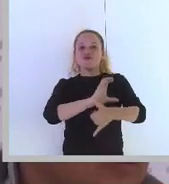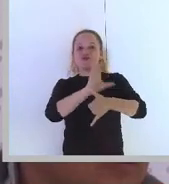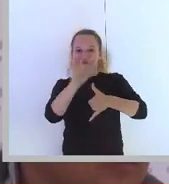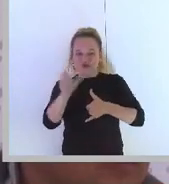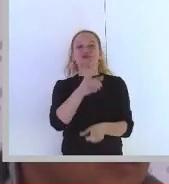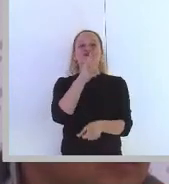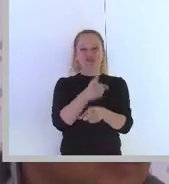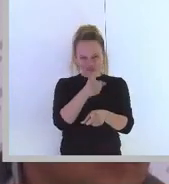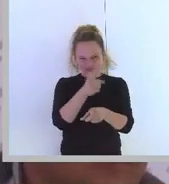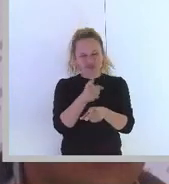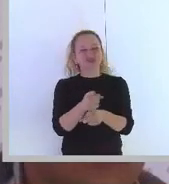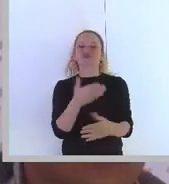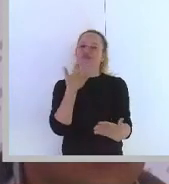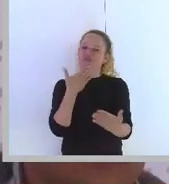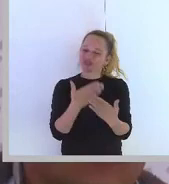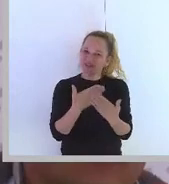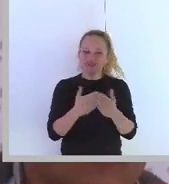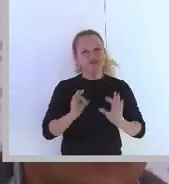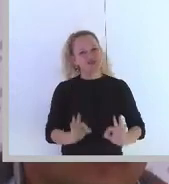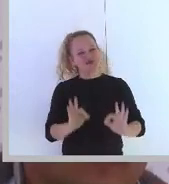Muy bien, compañeros.